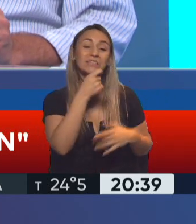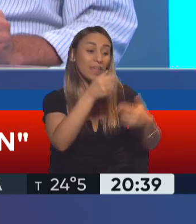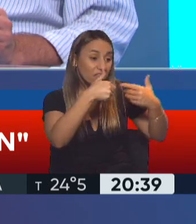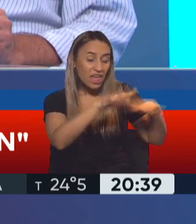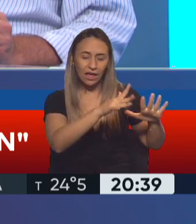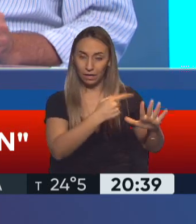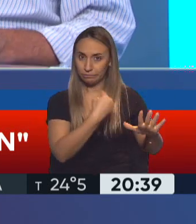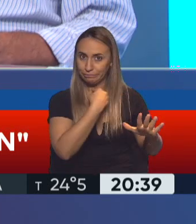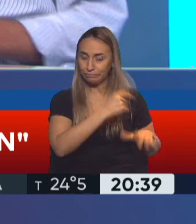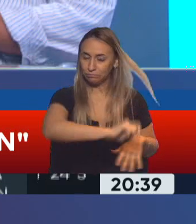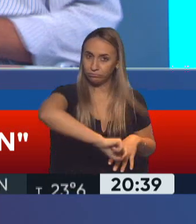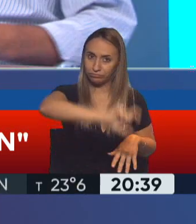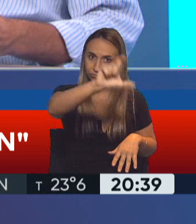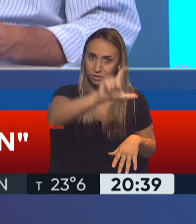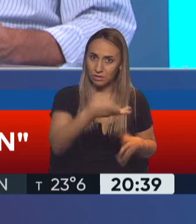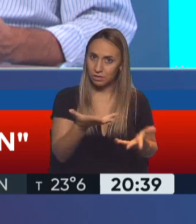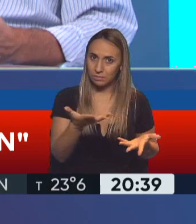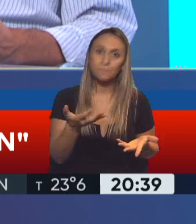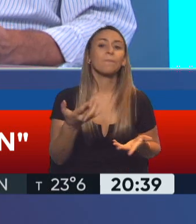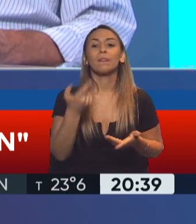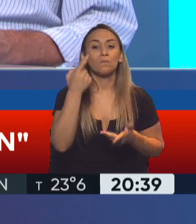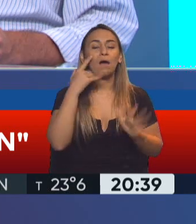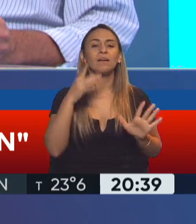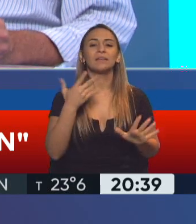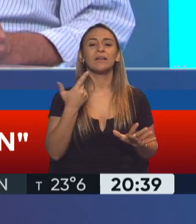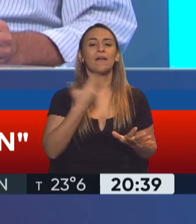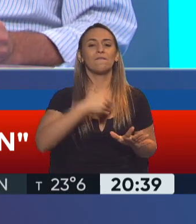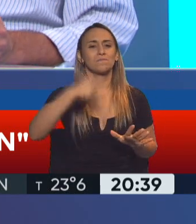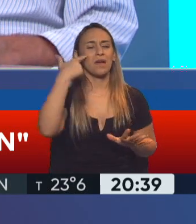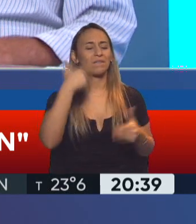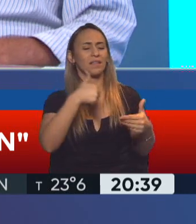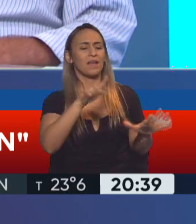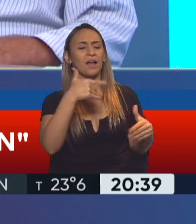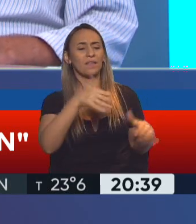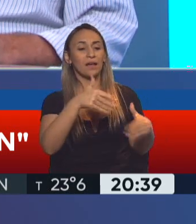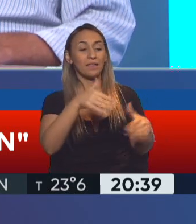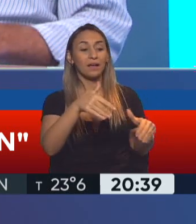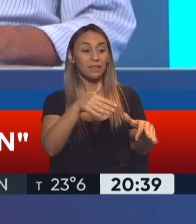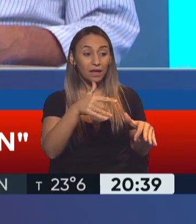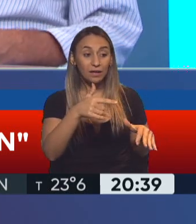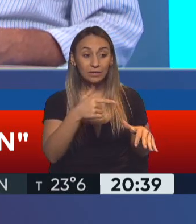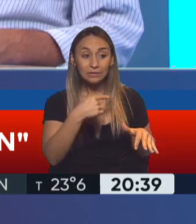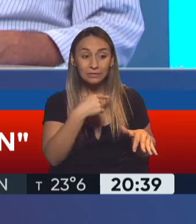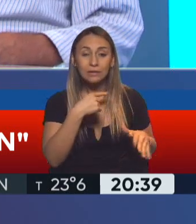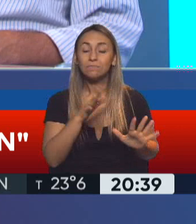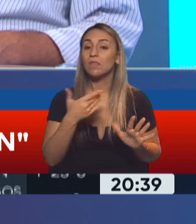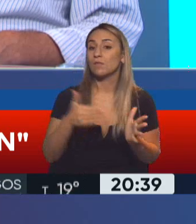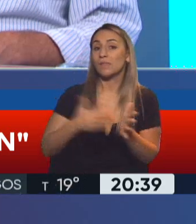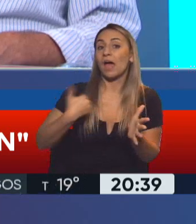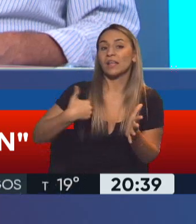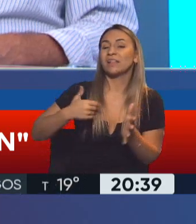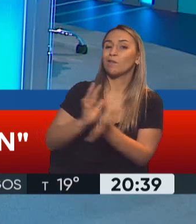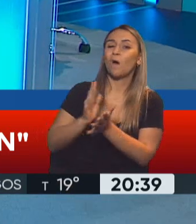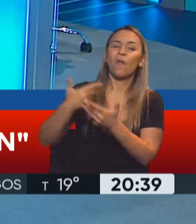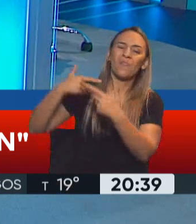central la cuestión de bueno cuánto margen le deja para intervenir no me parece que va a ser esa una letra fina y ahí hay que mirarlo abraham en